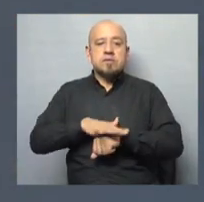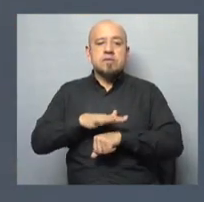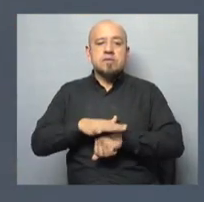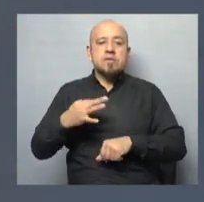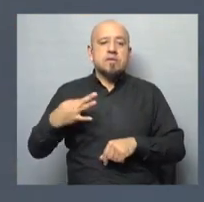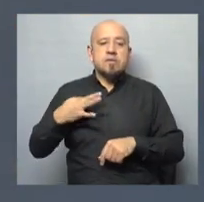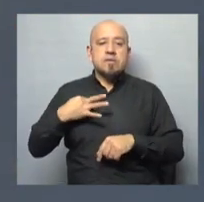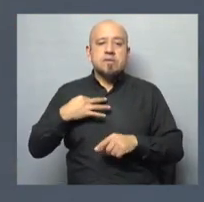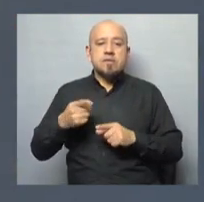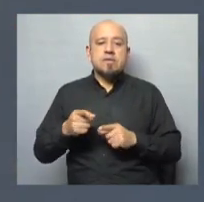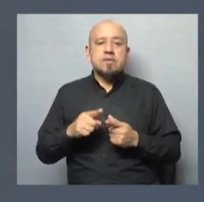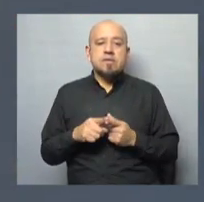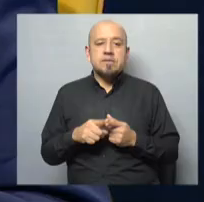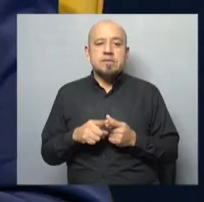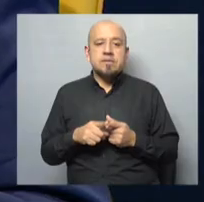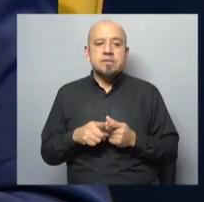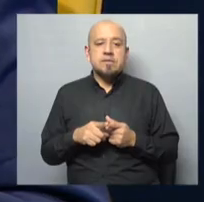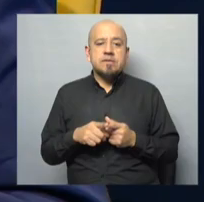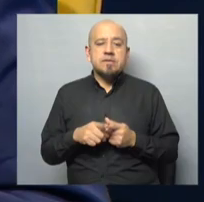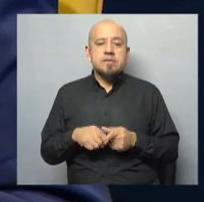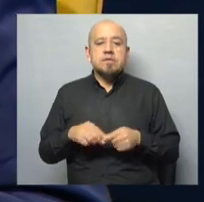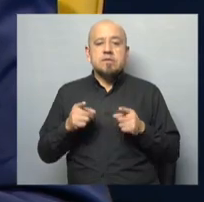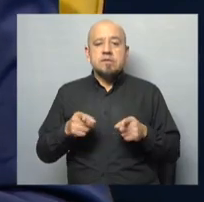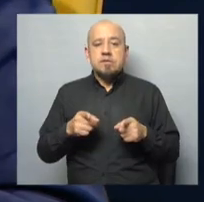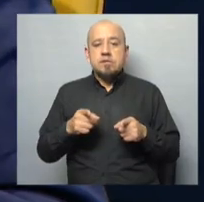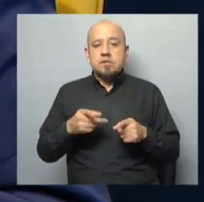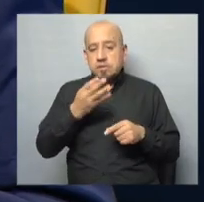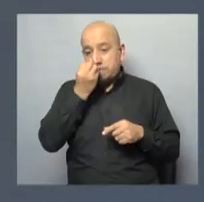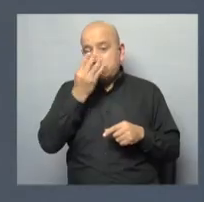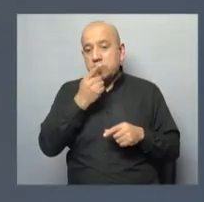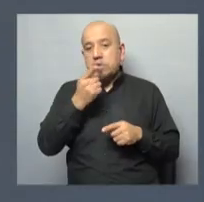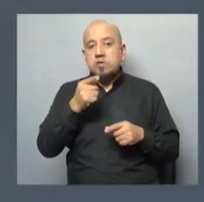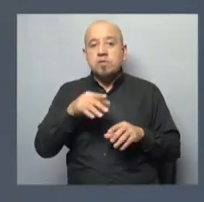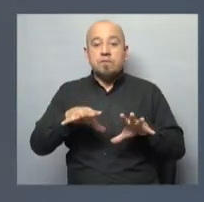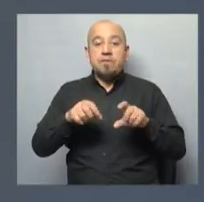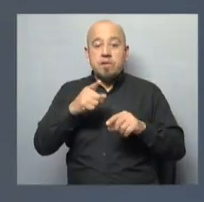así es porque tú estás ahora viviendo en flores de 60cc